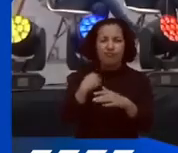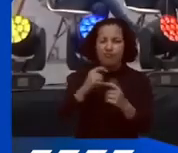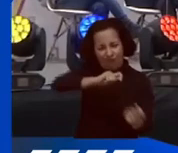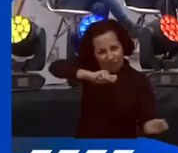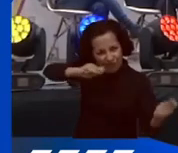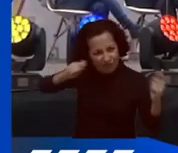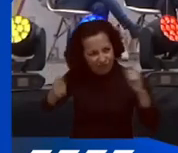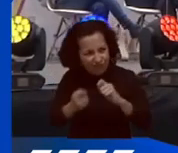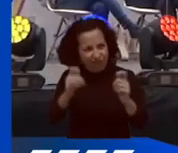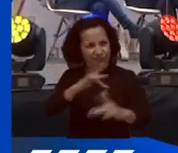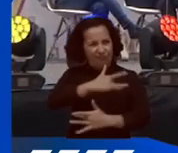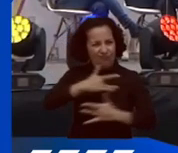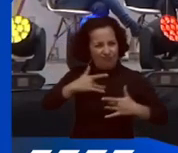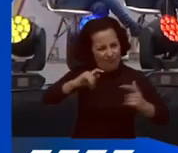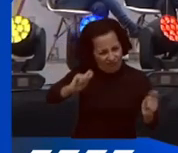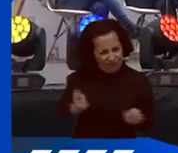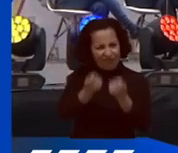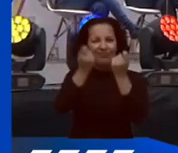cambiarla.